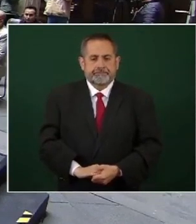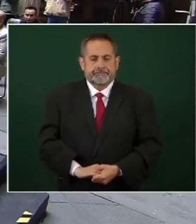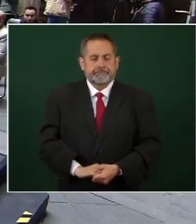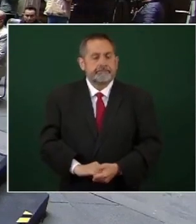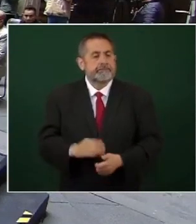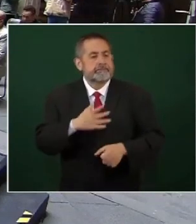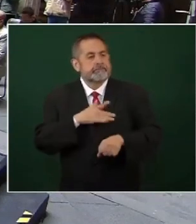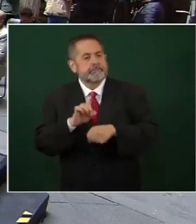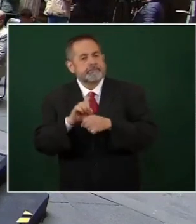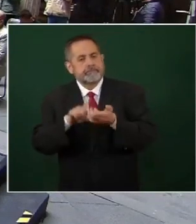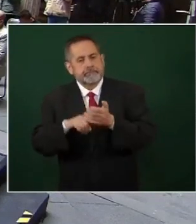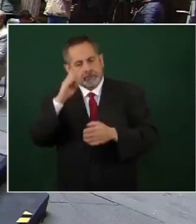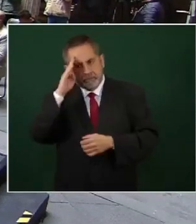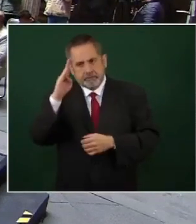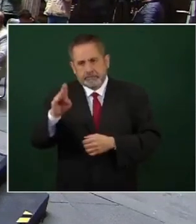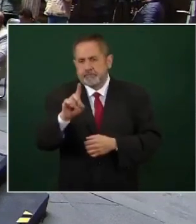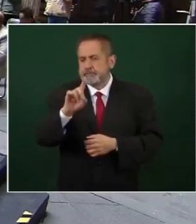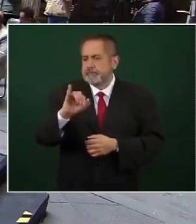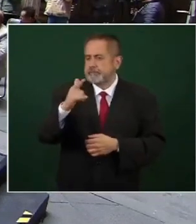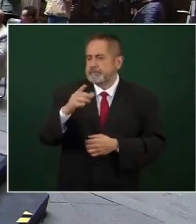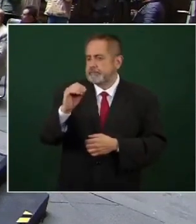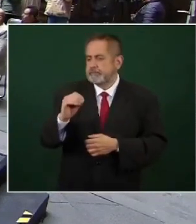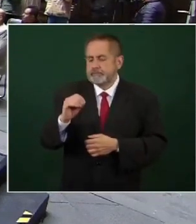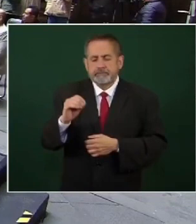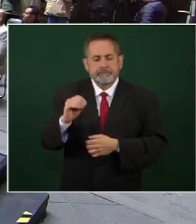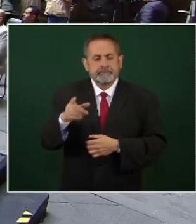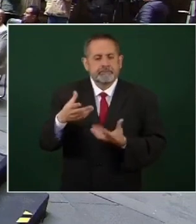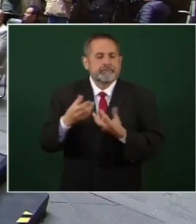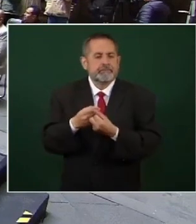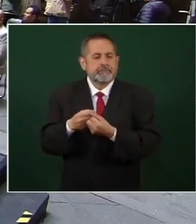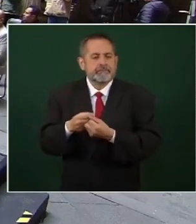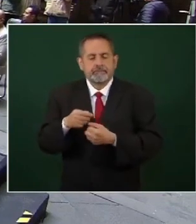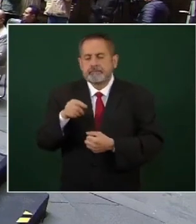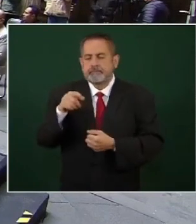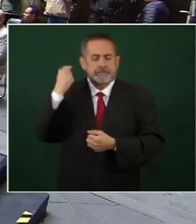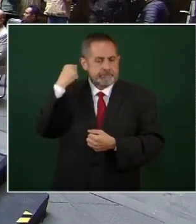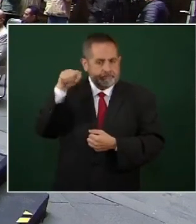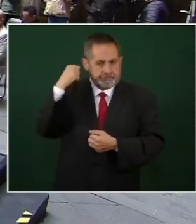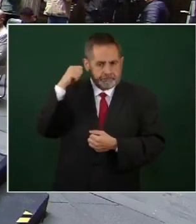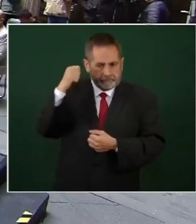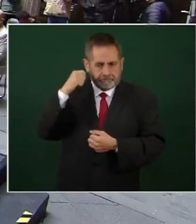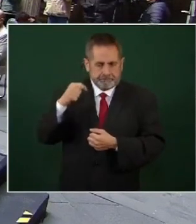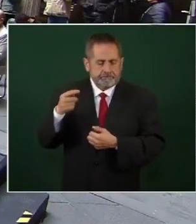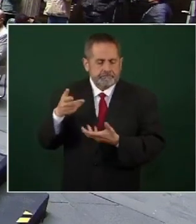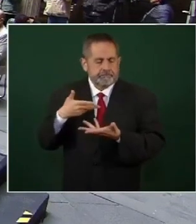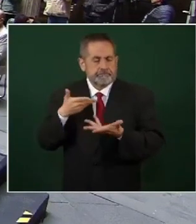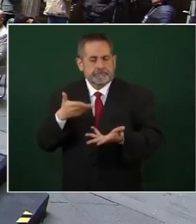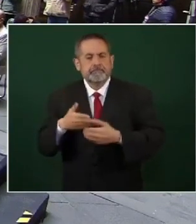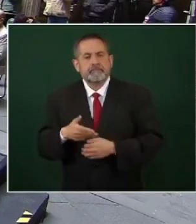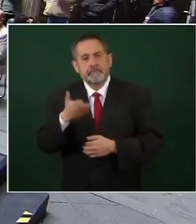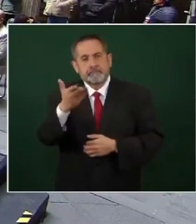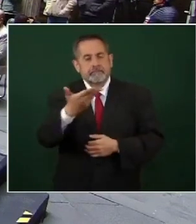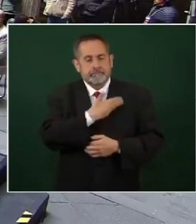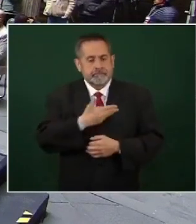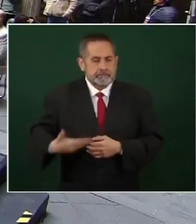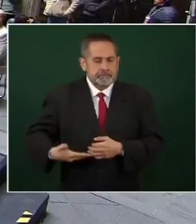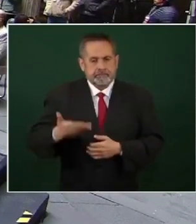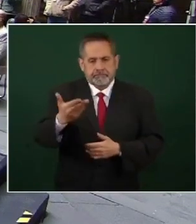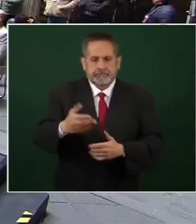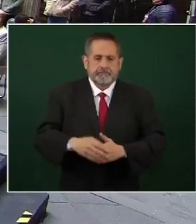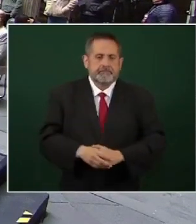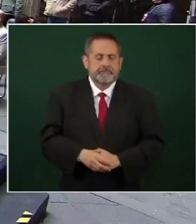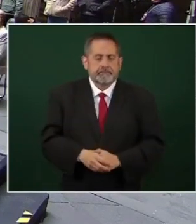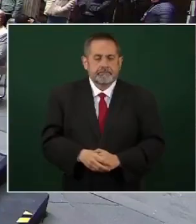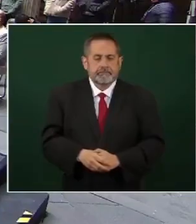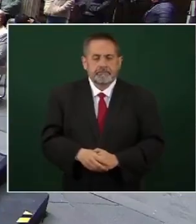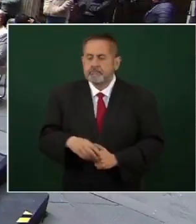Buenos días, señor presidente. Diego Elías Cedillo, del Sistema Informativo de Tabasco, del Diario Presente. Señor presidente,